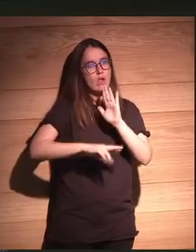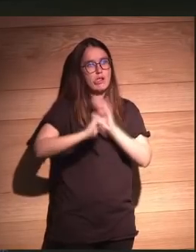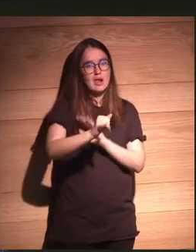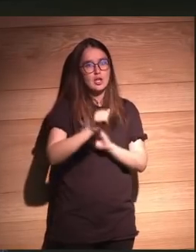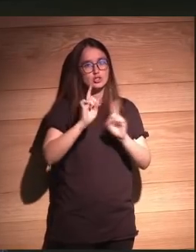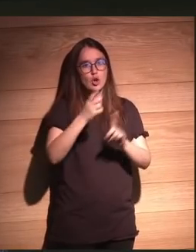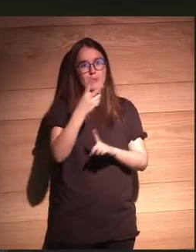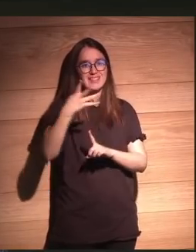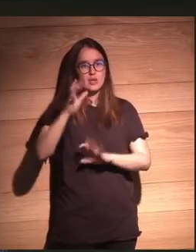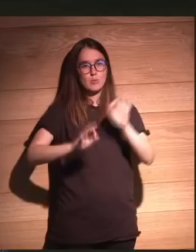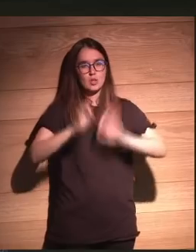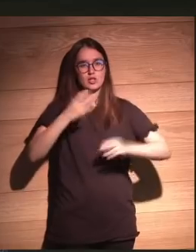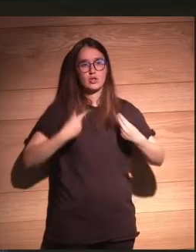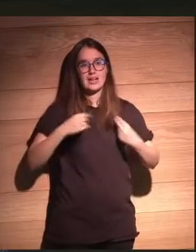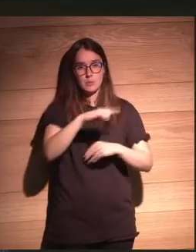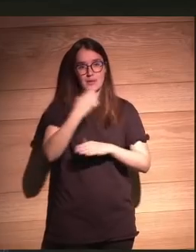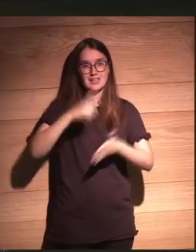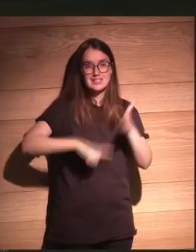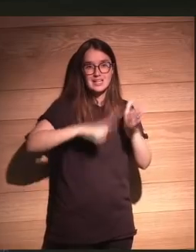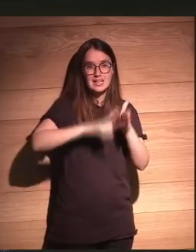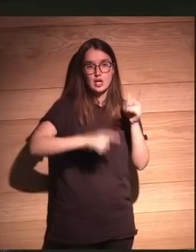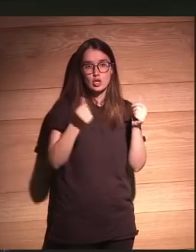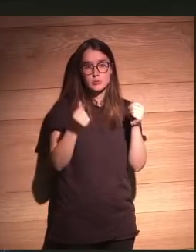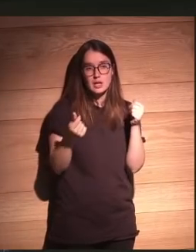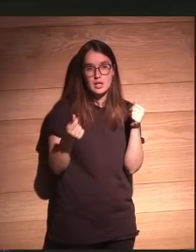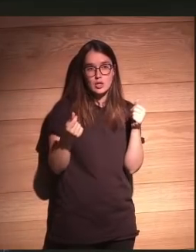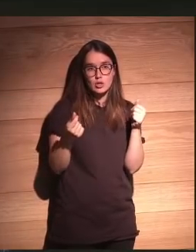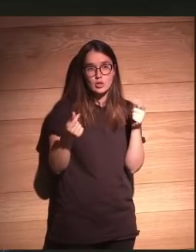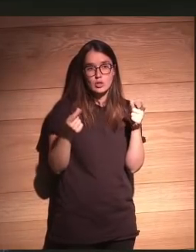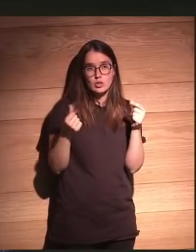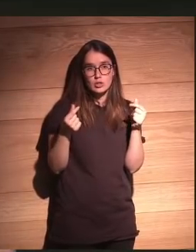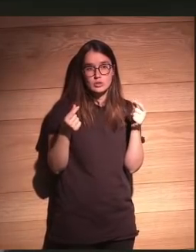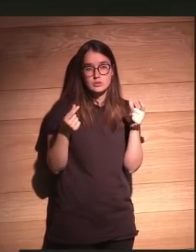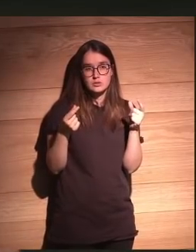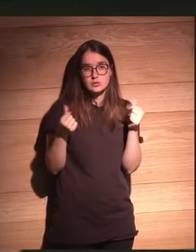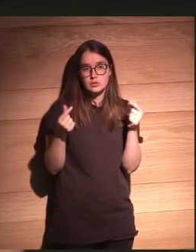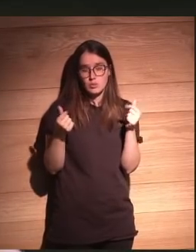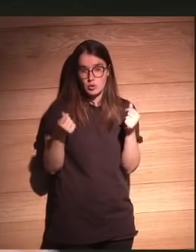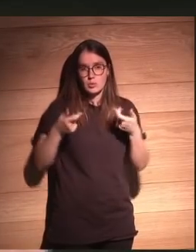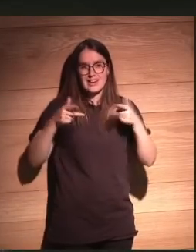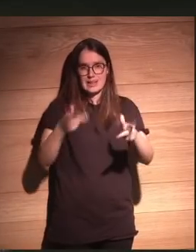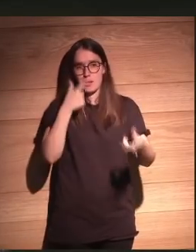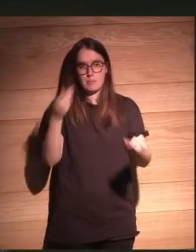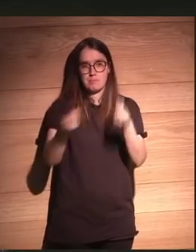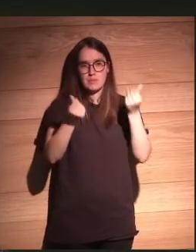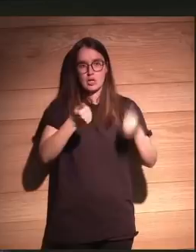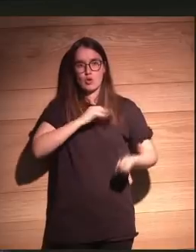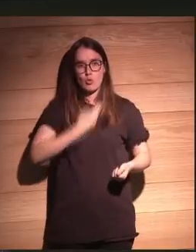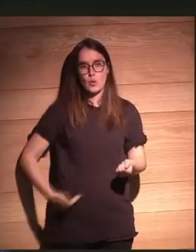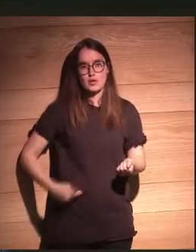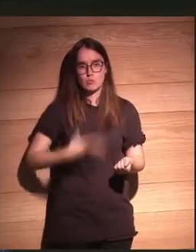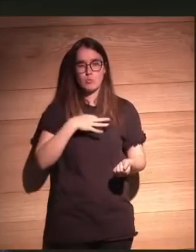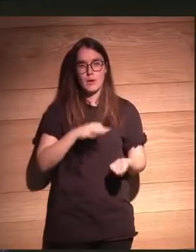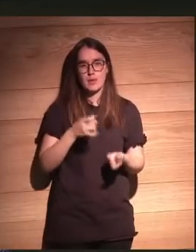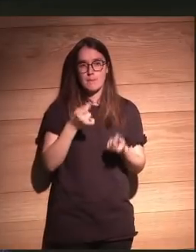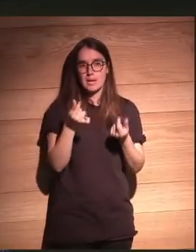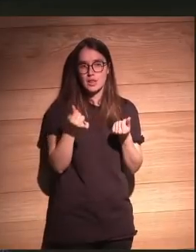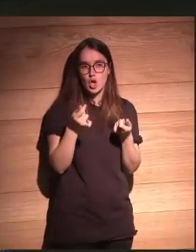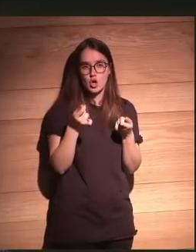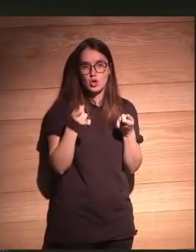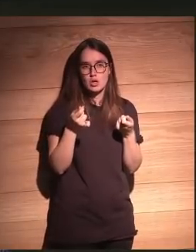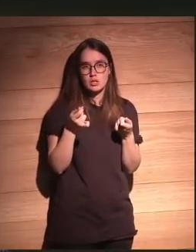un 25% de las viviendas en alquiler, los precios son fluctúan libremente en el mercado y que los propietarios pueden poner el precio